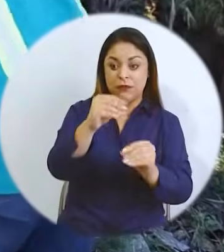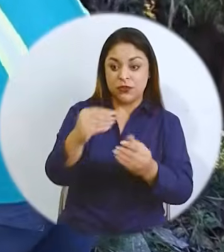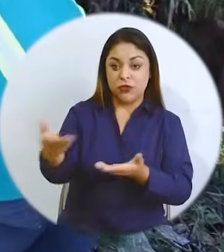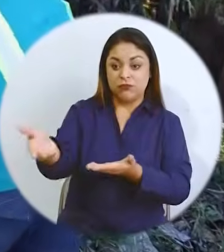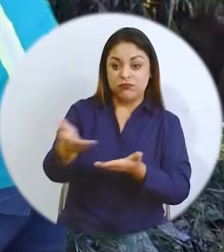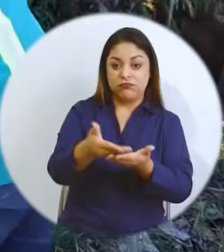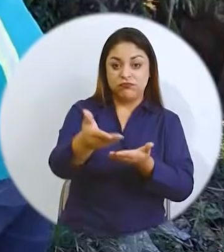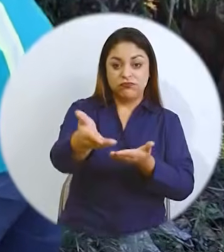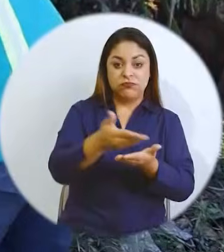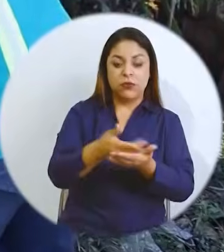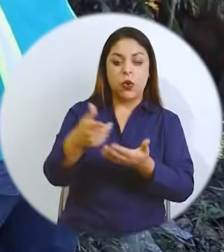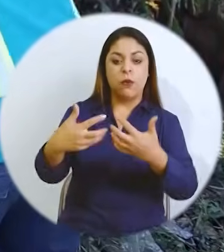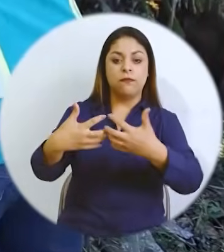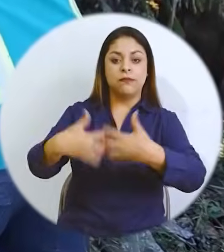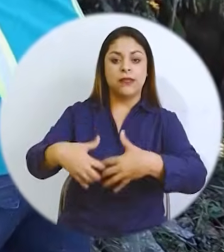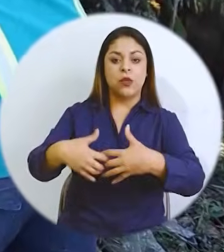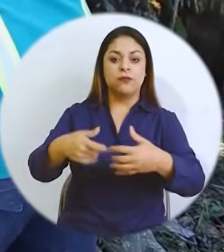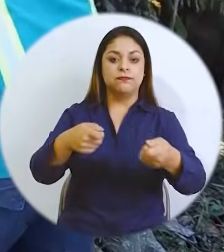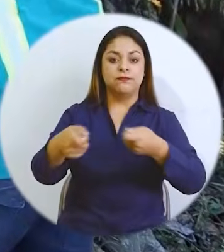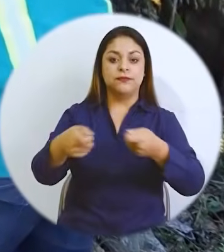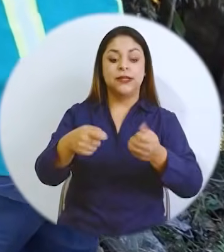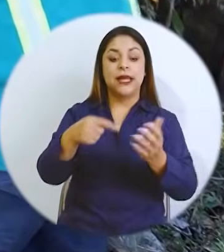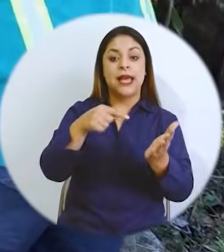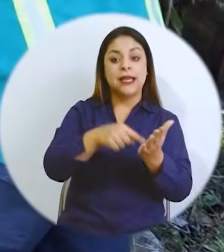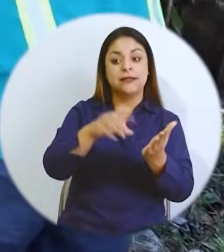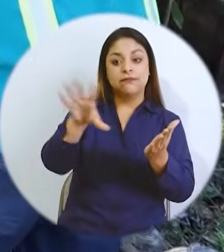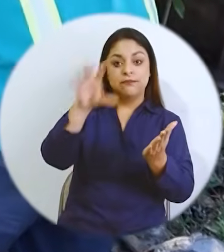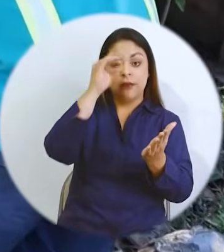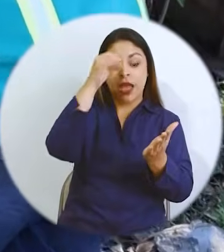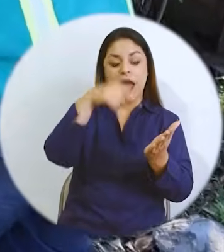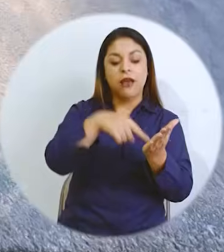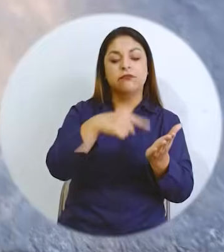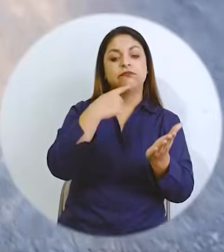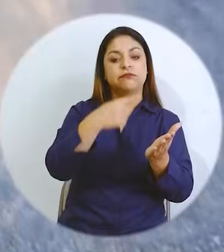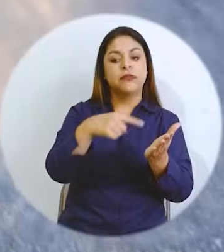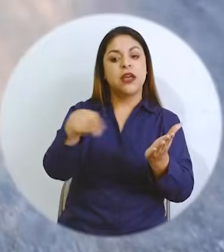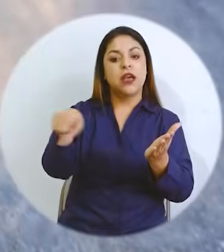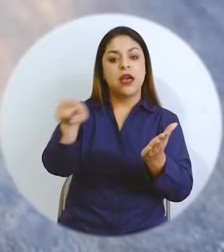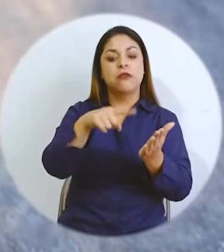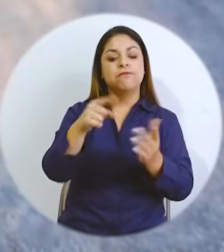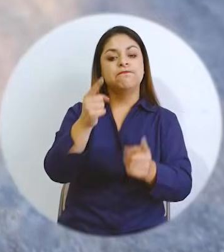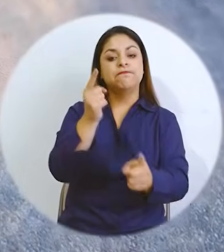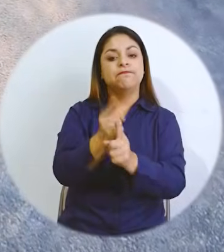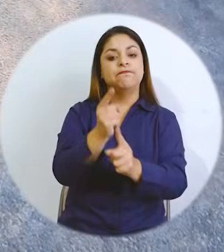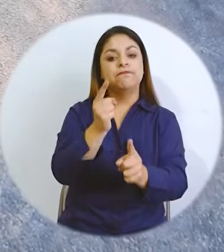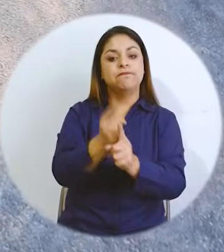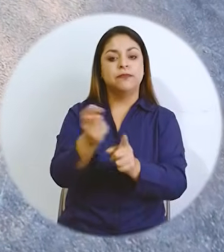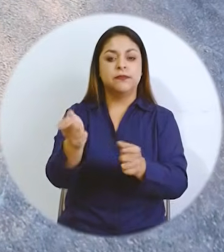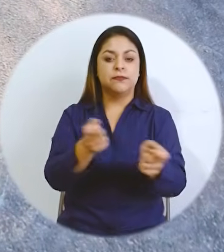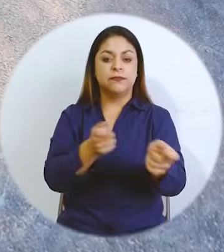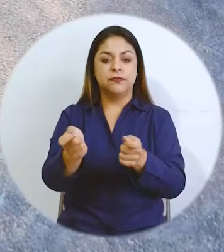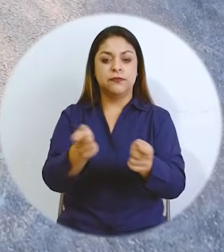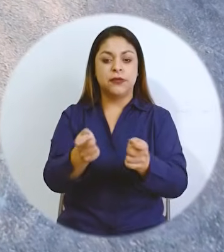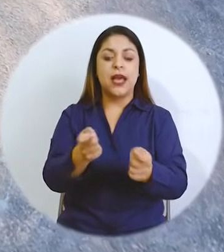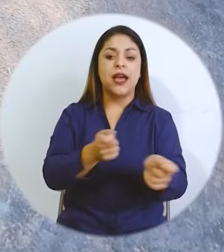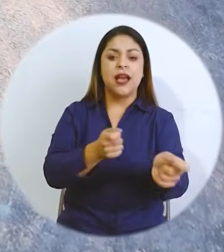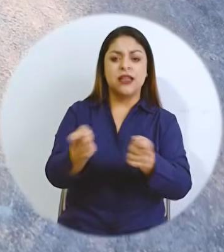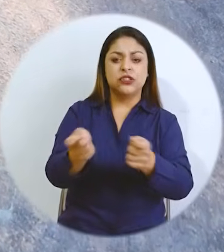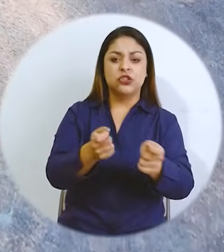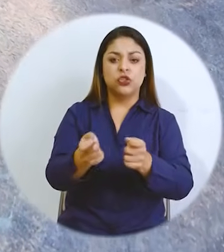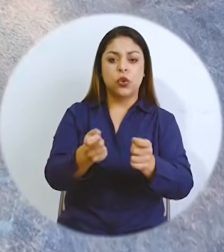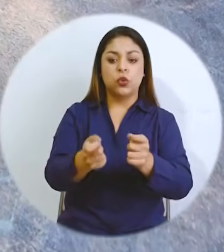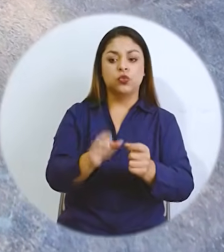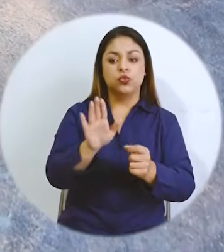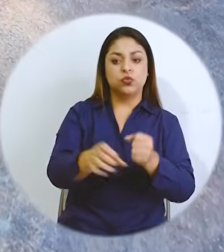los operadores regulados nos indican que están realizando una adecuada gestión tanto de la